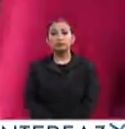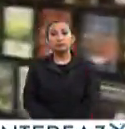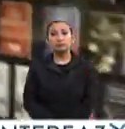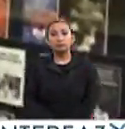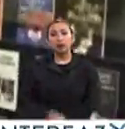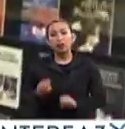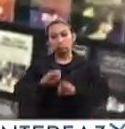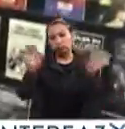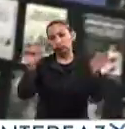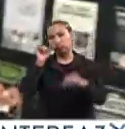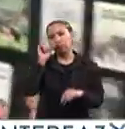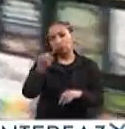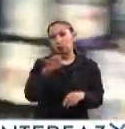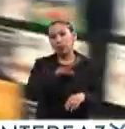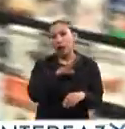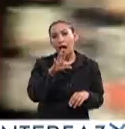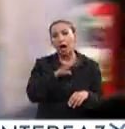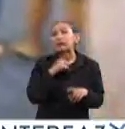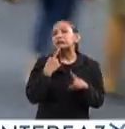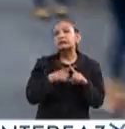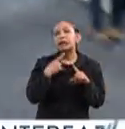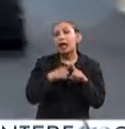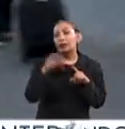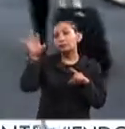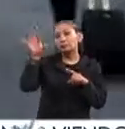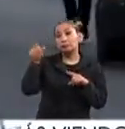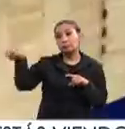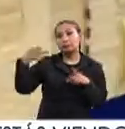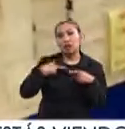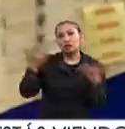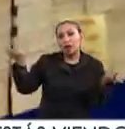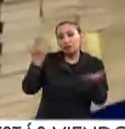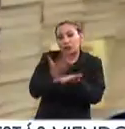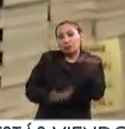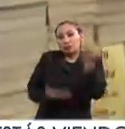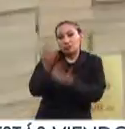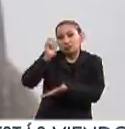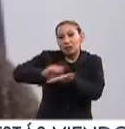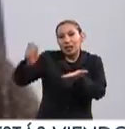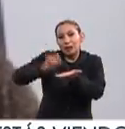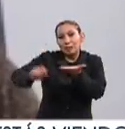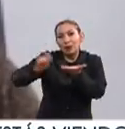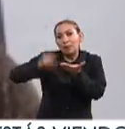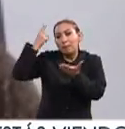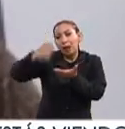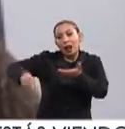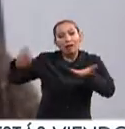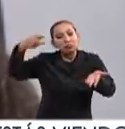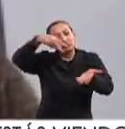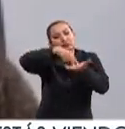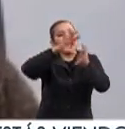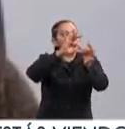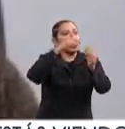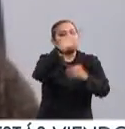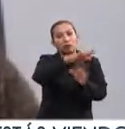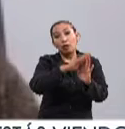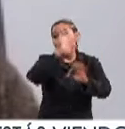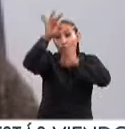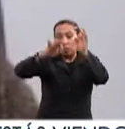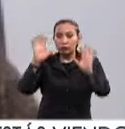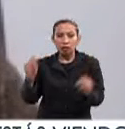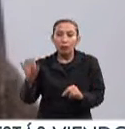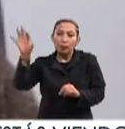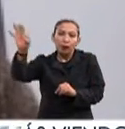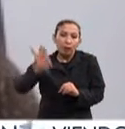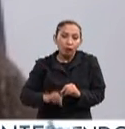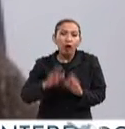Por supuesto que sí. Sobre todo, ¿quién es mejor que los protagonistas, quienes escribieron estos materiales para platicar? Obviamente no todos, por ejemplo en el